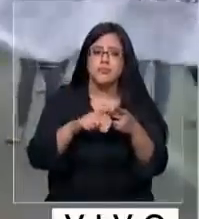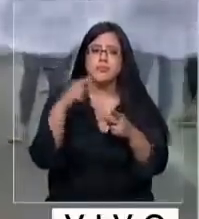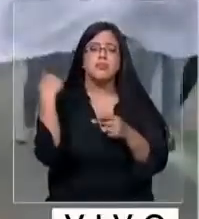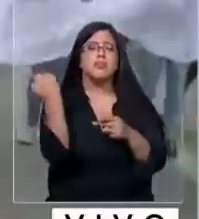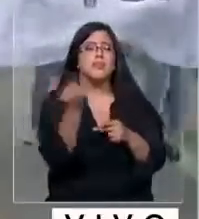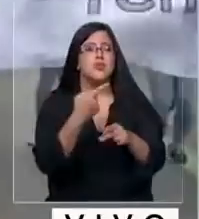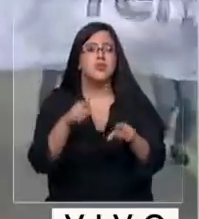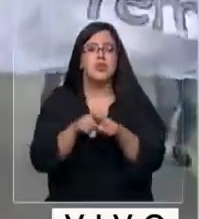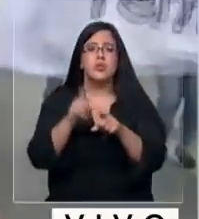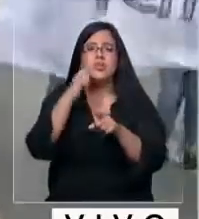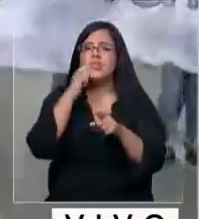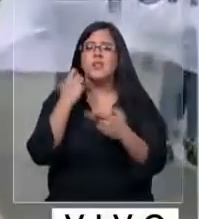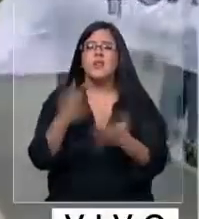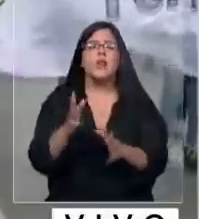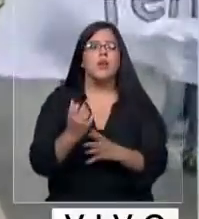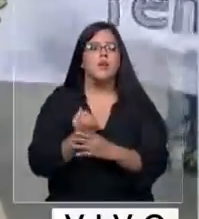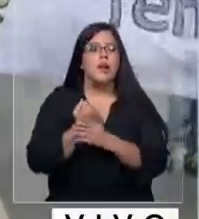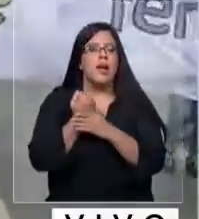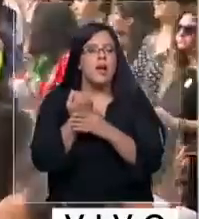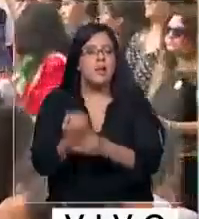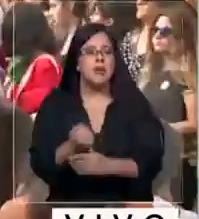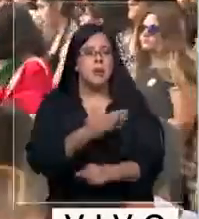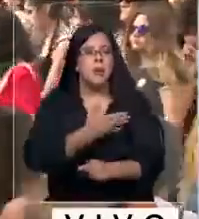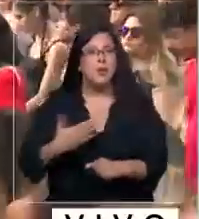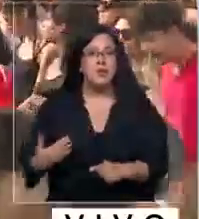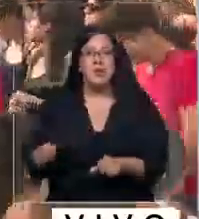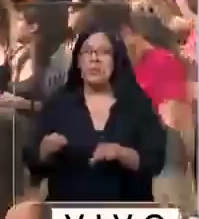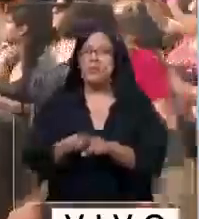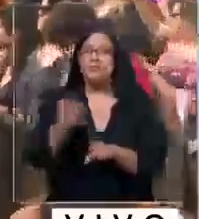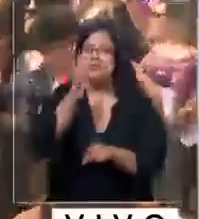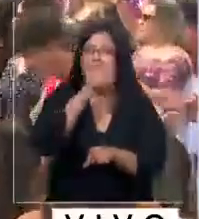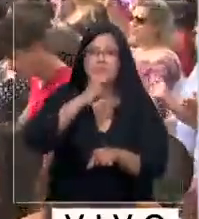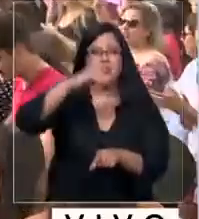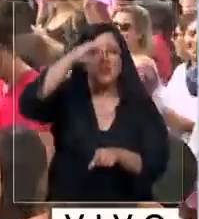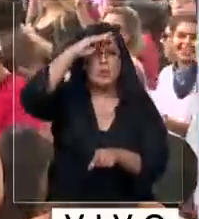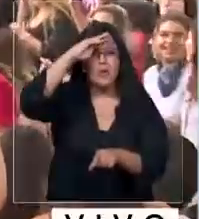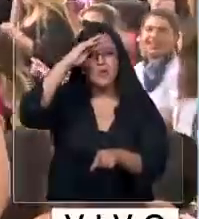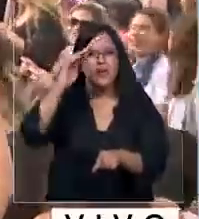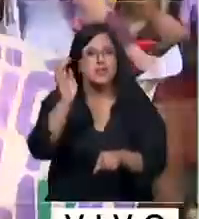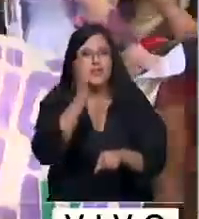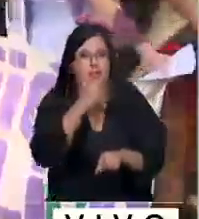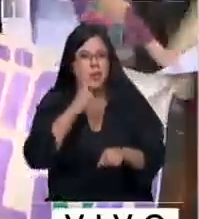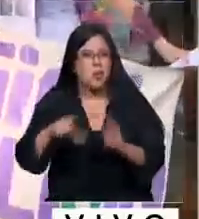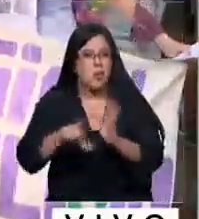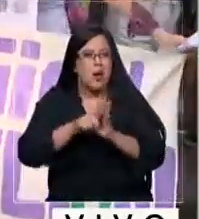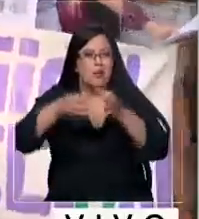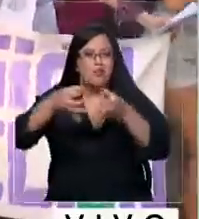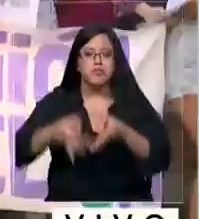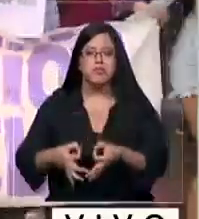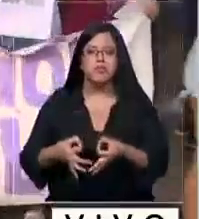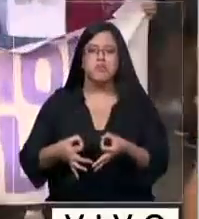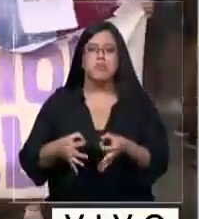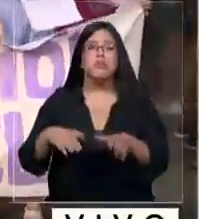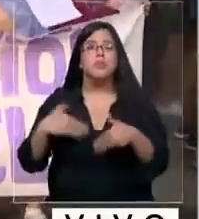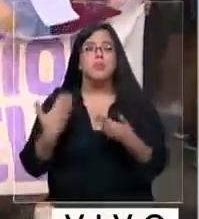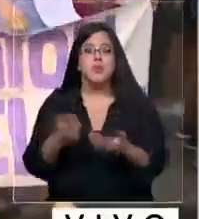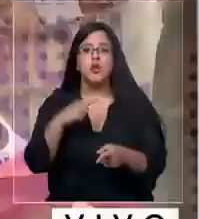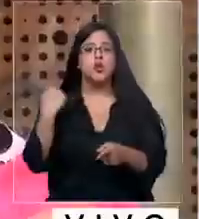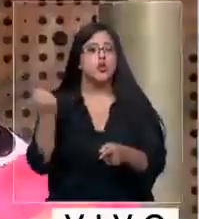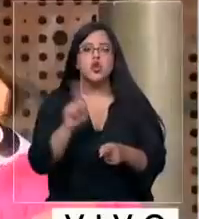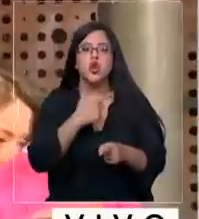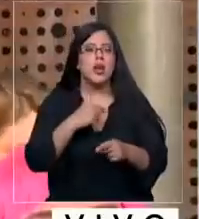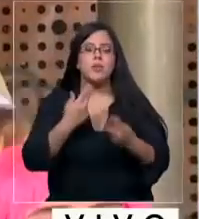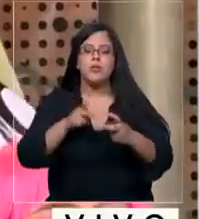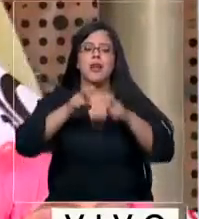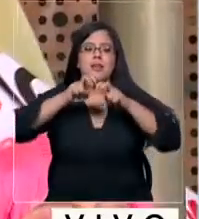oxigenar a un gobierno que ya no tiene credibilidad que ya no tiene legitimidad en ese sentido nosotros no estamos dispuestos a sentarnos